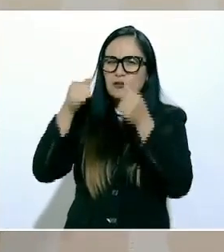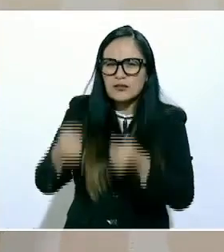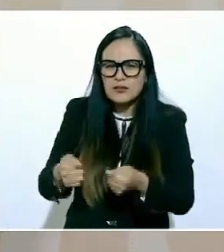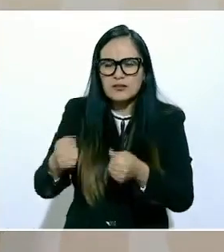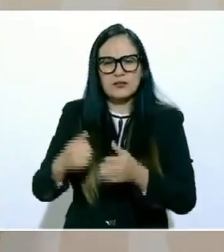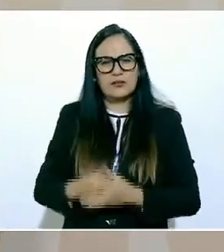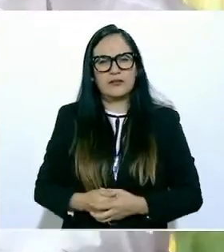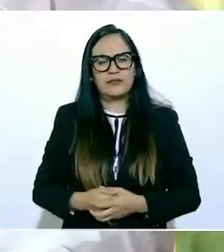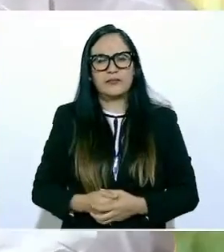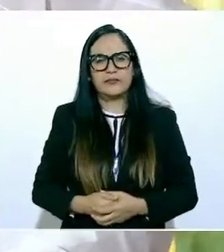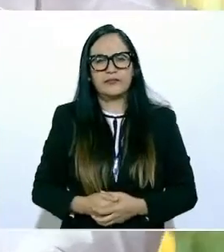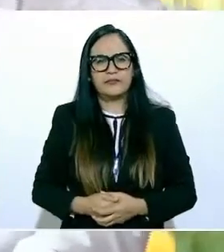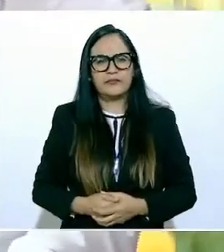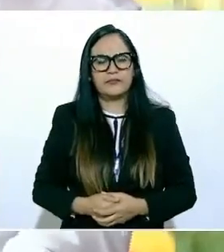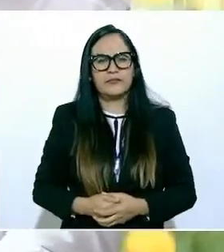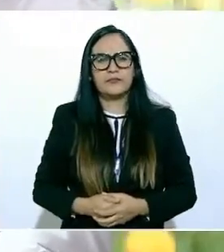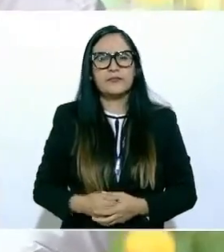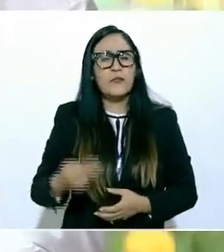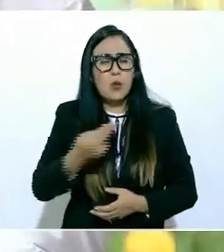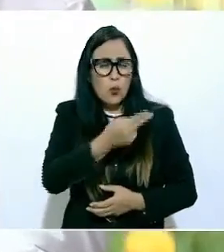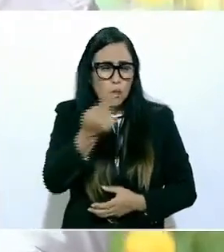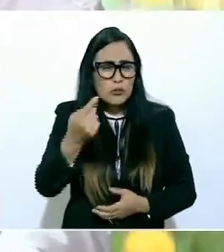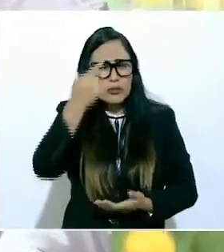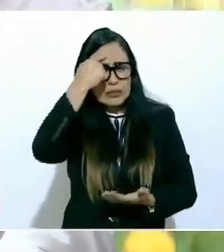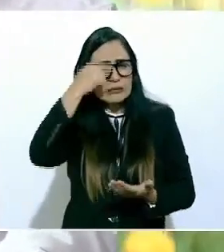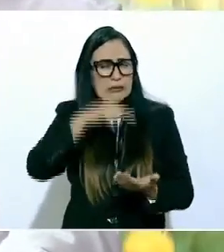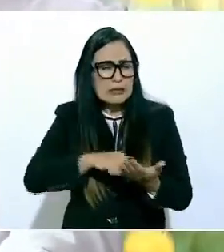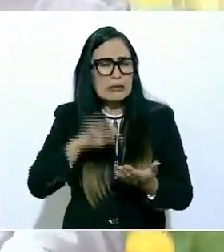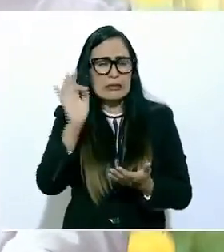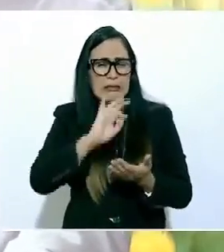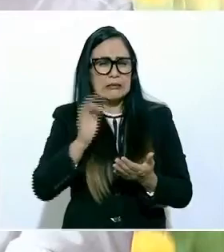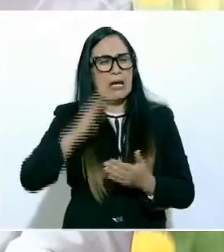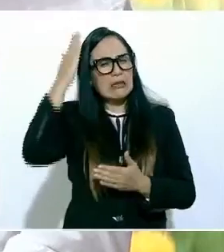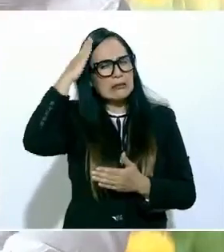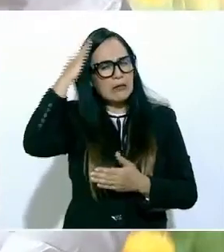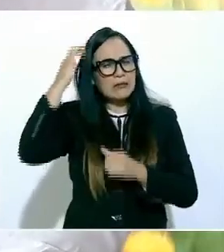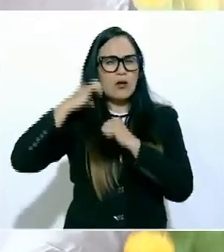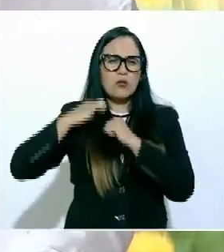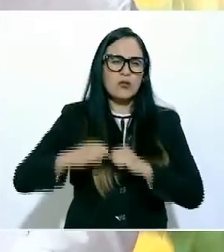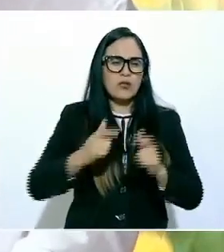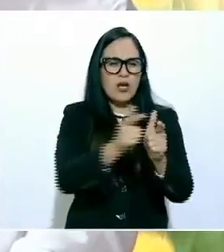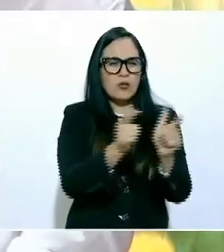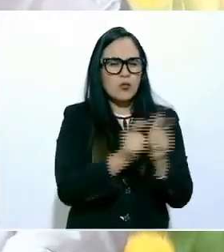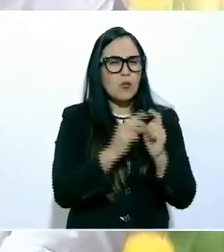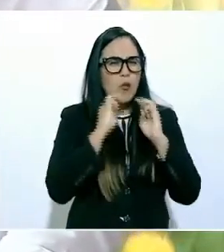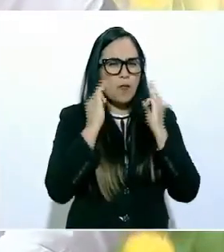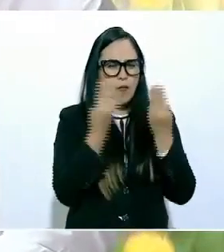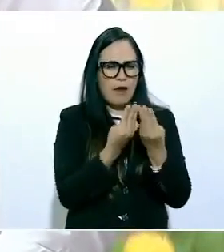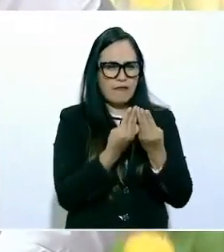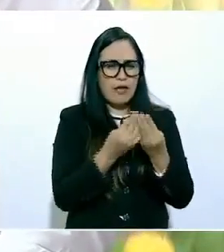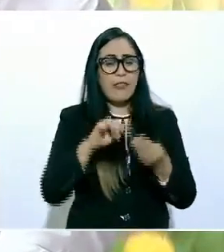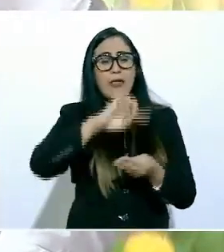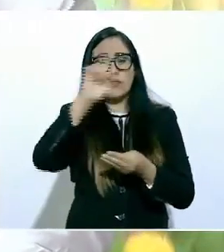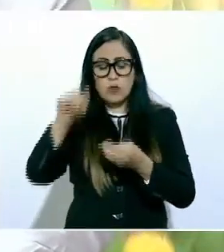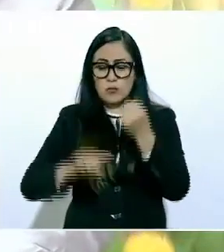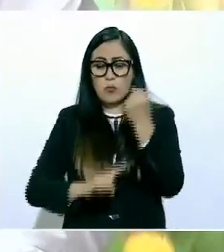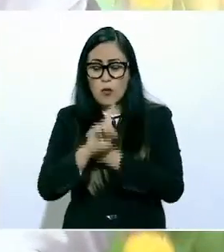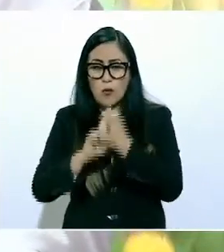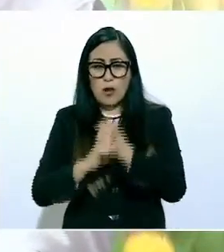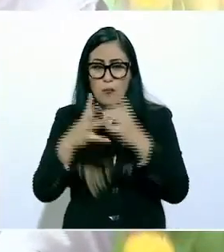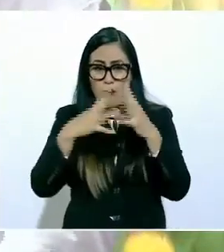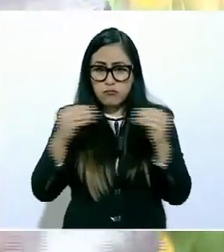¿Ustedes creen que solo deteniendo a capos se va a resolver el problema?